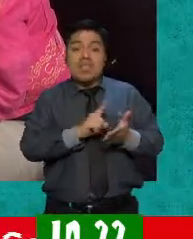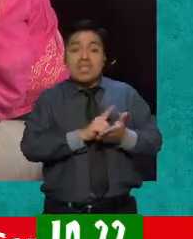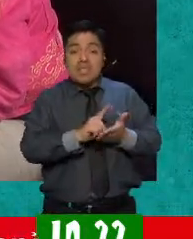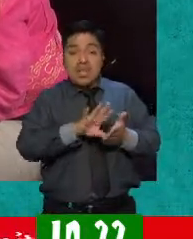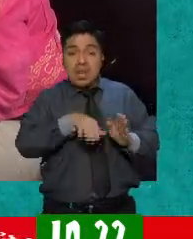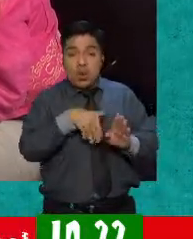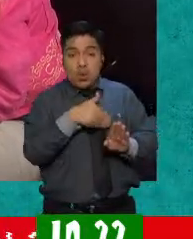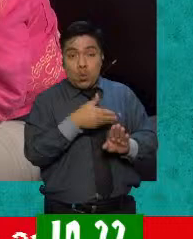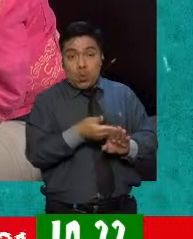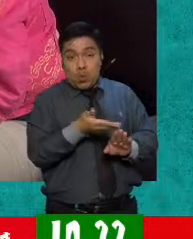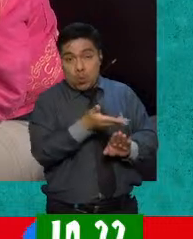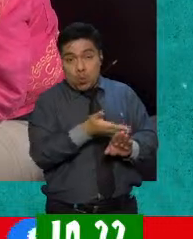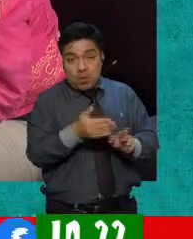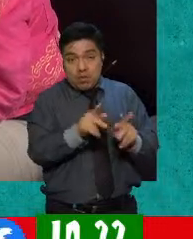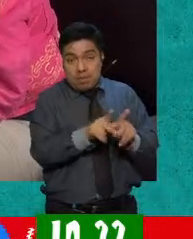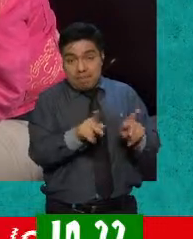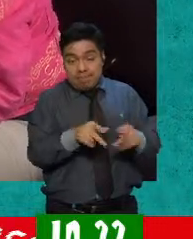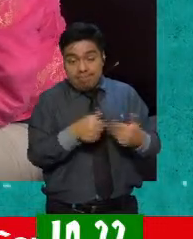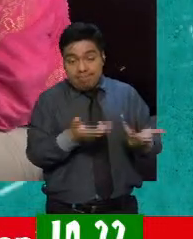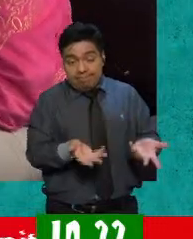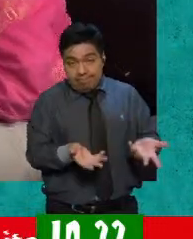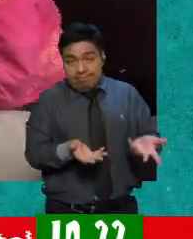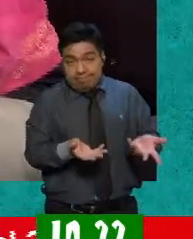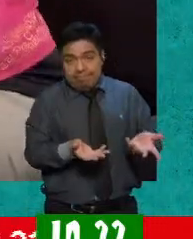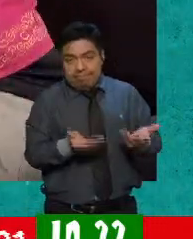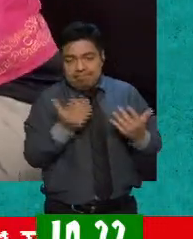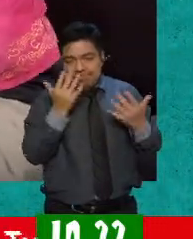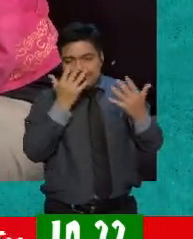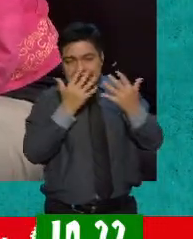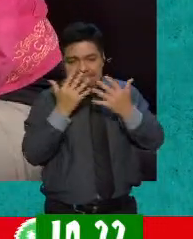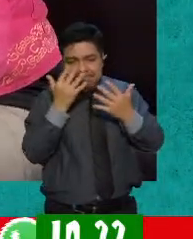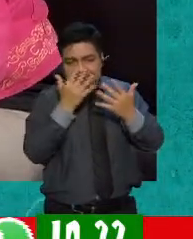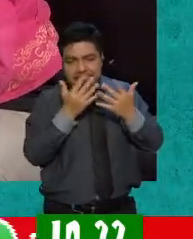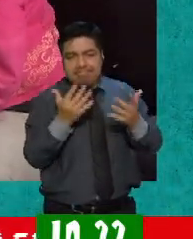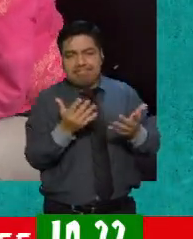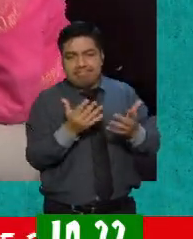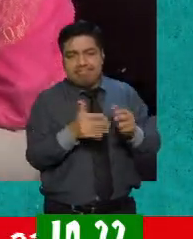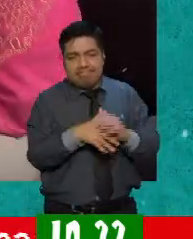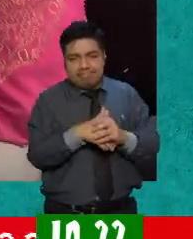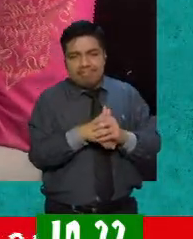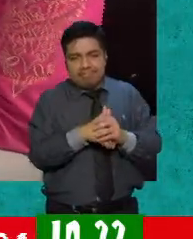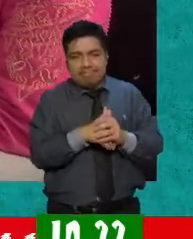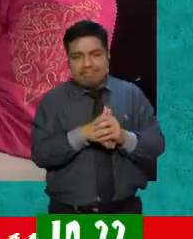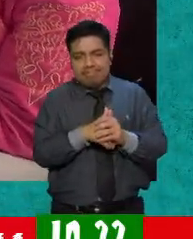ya ganados de poblaciones. Claro. Se confunde, ¿no? Llegan